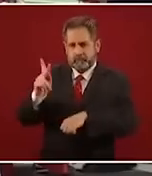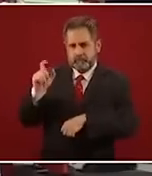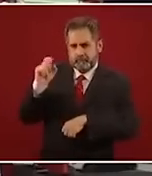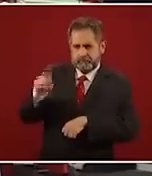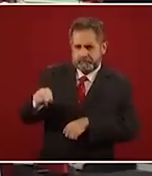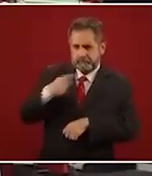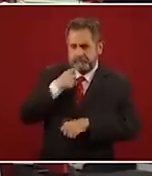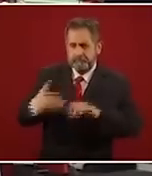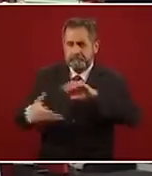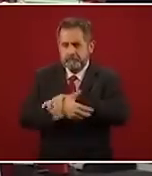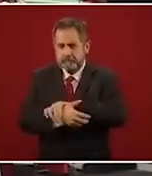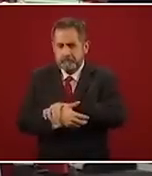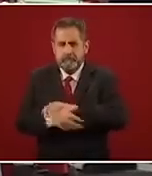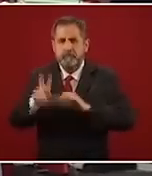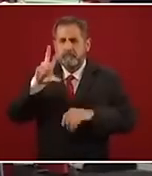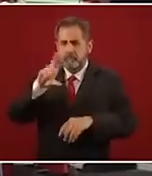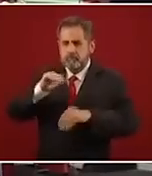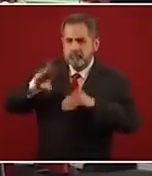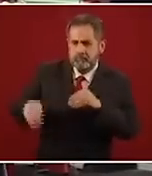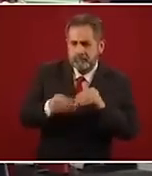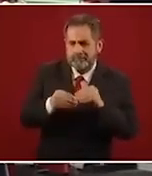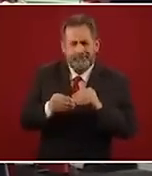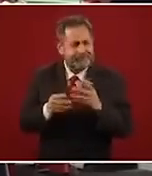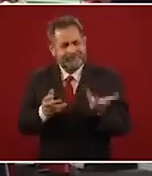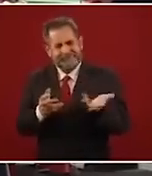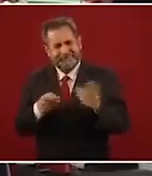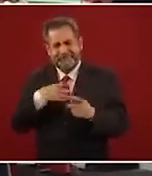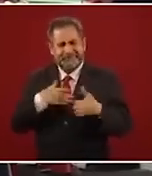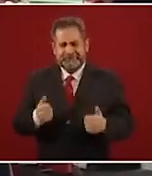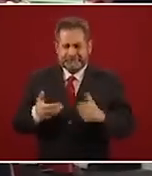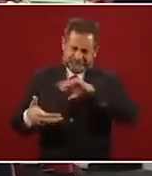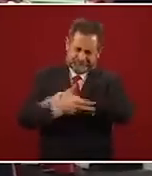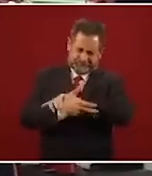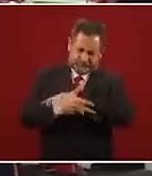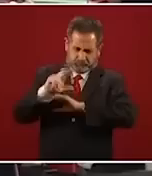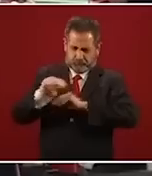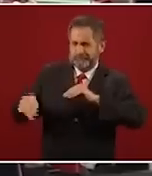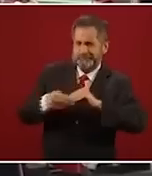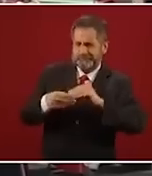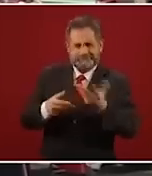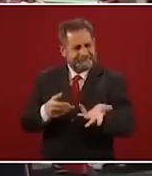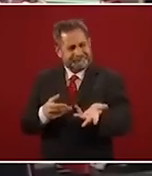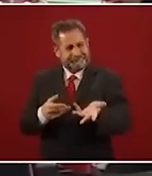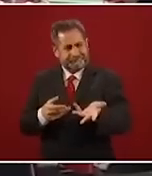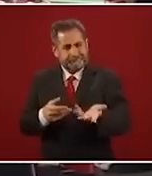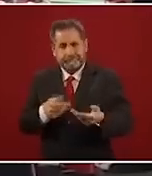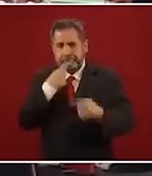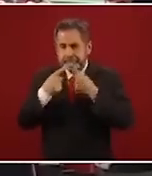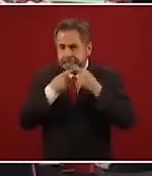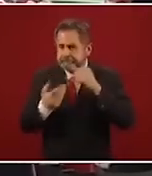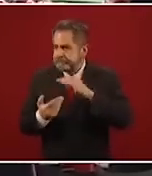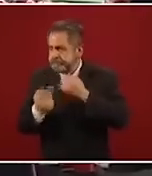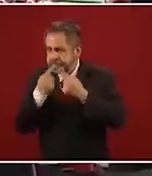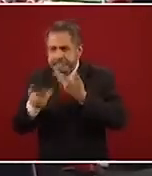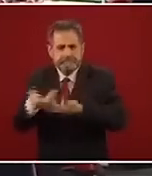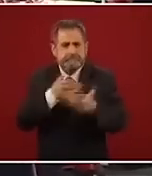a un convenio de no adhesión, ¿a qué se están refiriendo? Porque ellos aseguran que, de acuerdo a las mesas de negociaciones que han